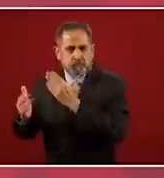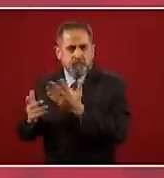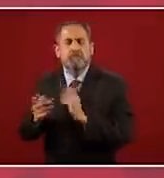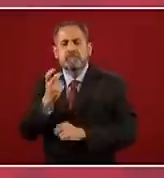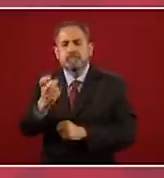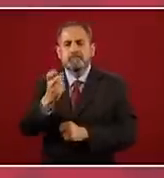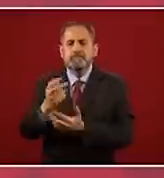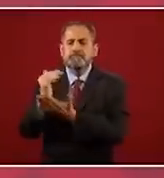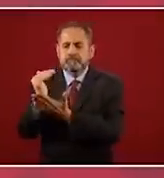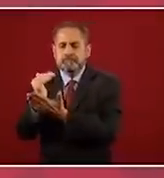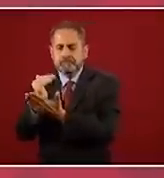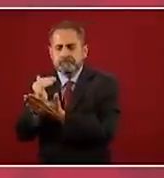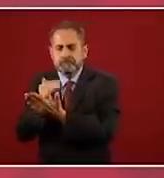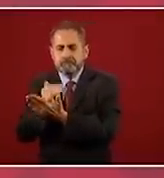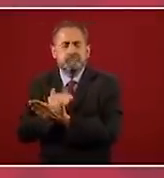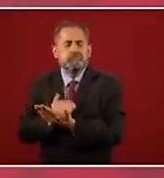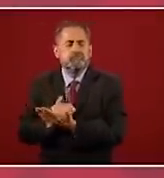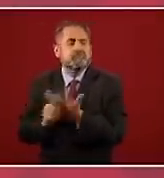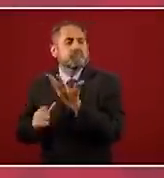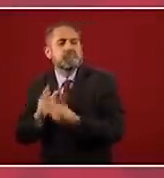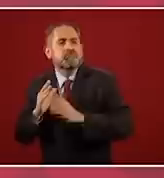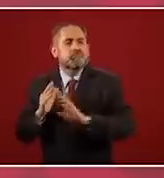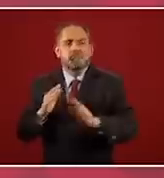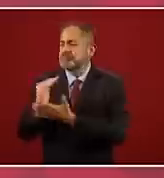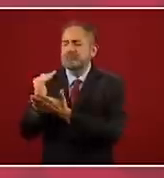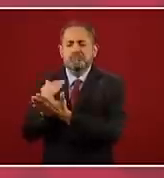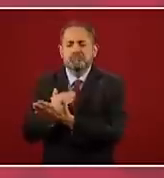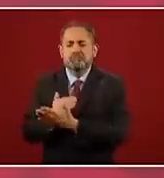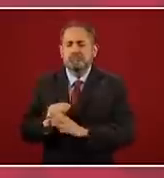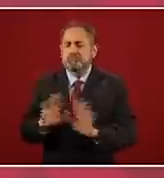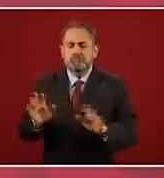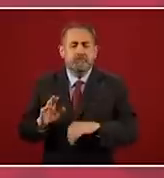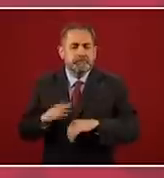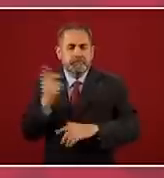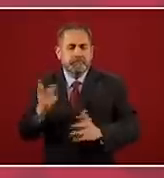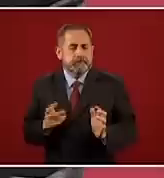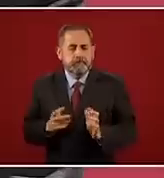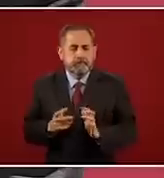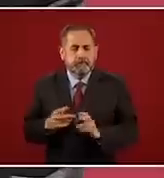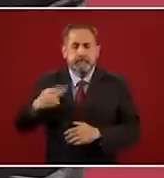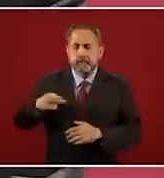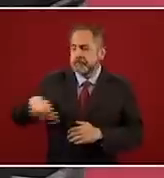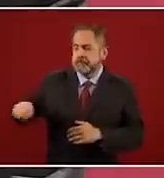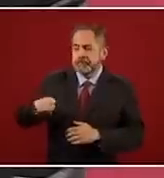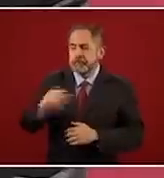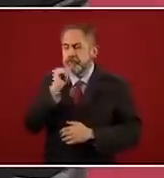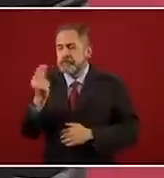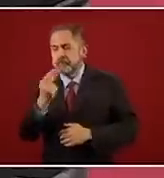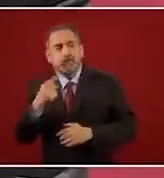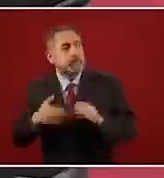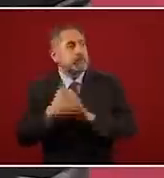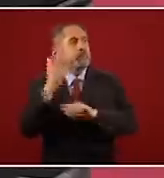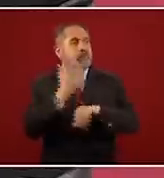menos flujos migratorios van a haber. O sea, se va a reducir el flujo migratorio, porque la gente no se va a Estados